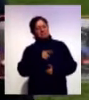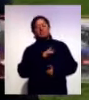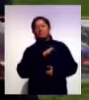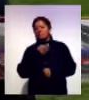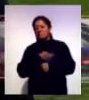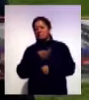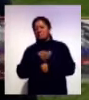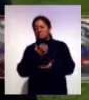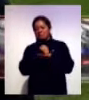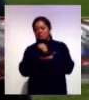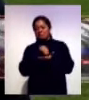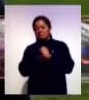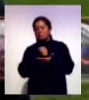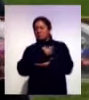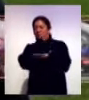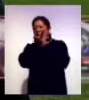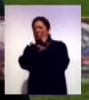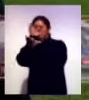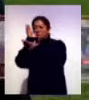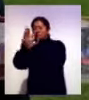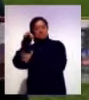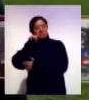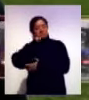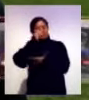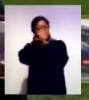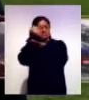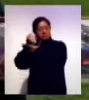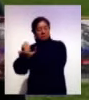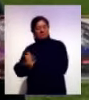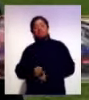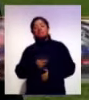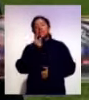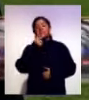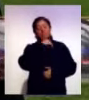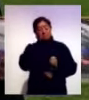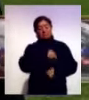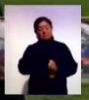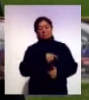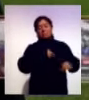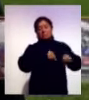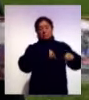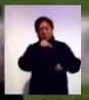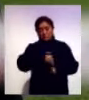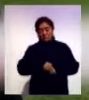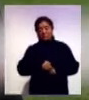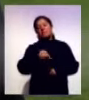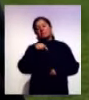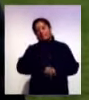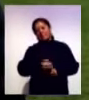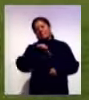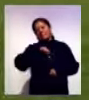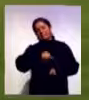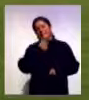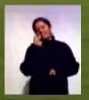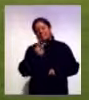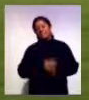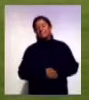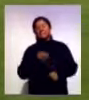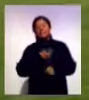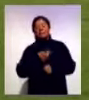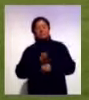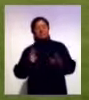en partidos de visita. Hemos ganado todos los partidos de visita. Las dos derrotas las hemos tenido aquí en casa. Y bueno, ya viene el cierre de la primera vuelta. Con par